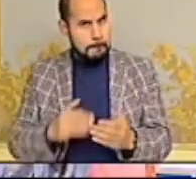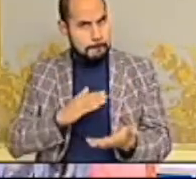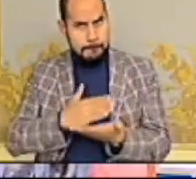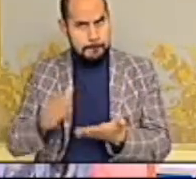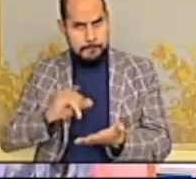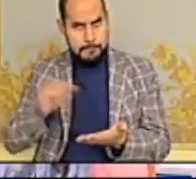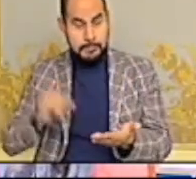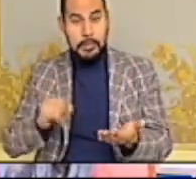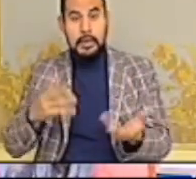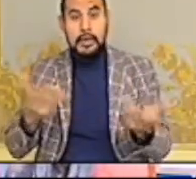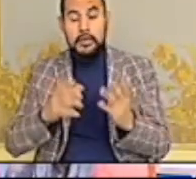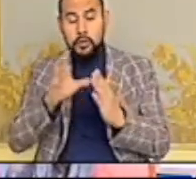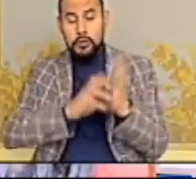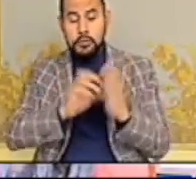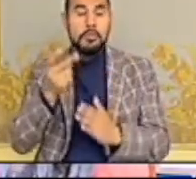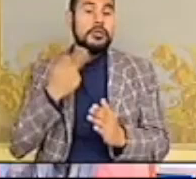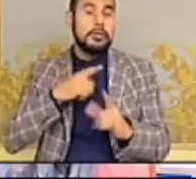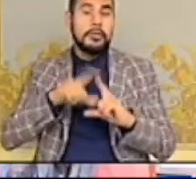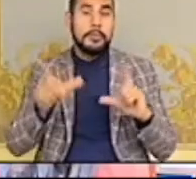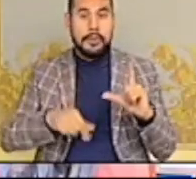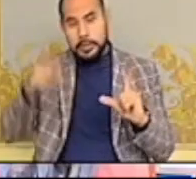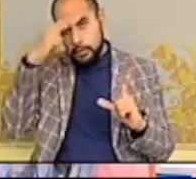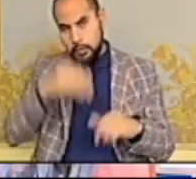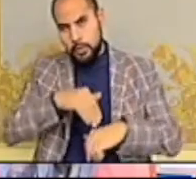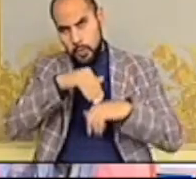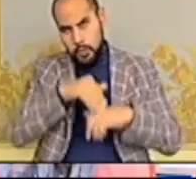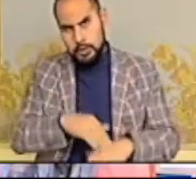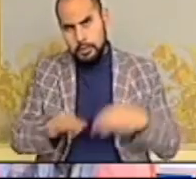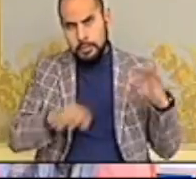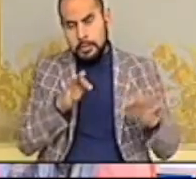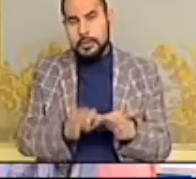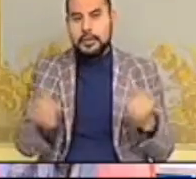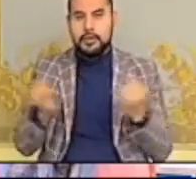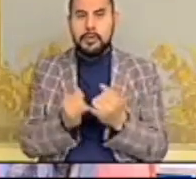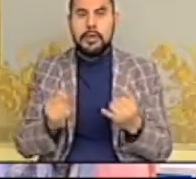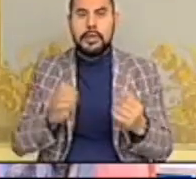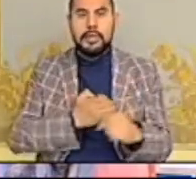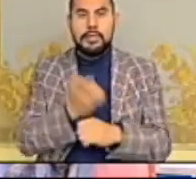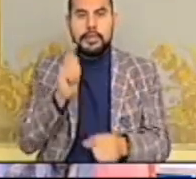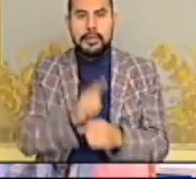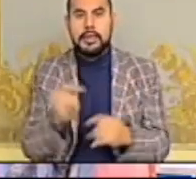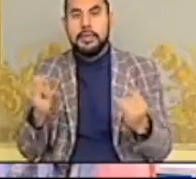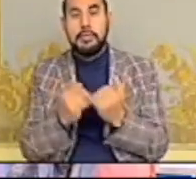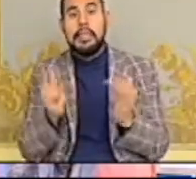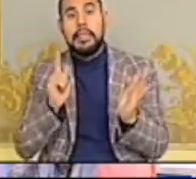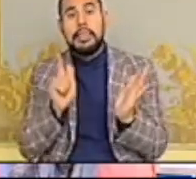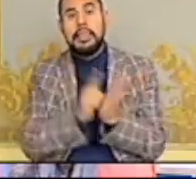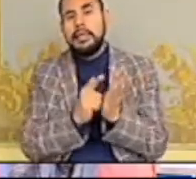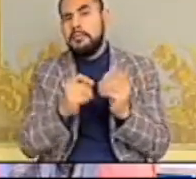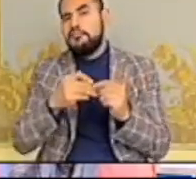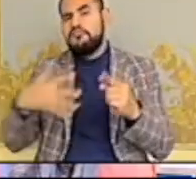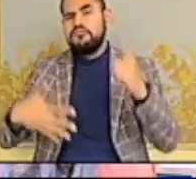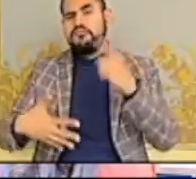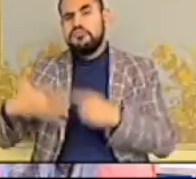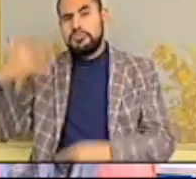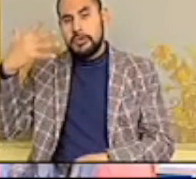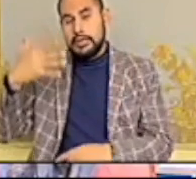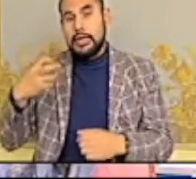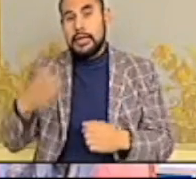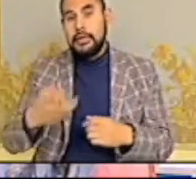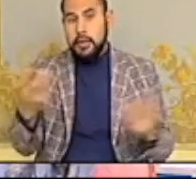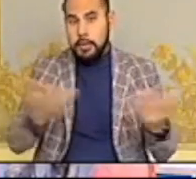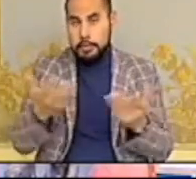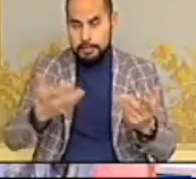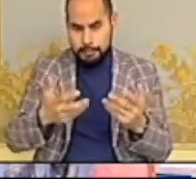hacer guardar la Constitución Política de los Estados Unidos Mexicanos, la particular del Estado y las leyes que de ambas emanen, y